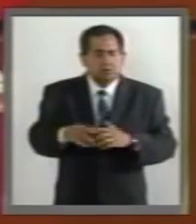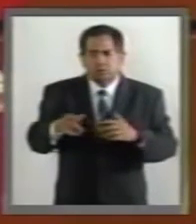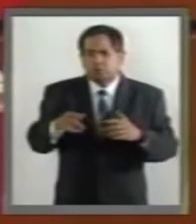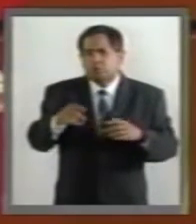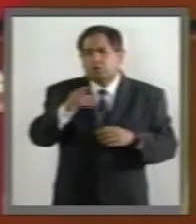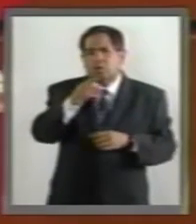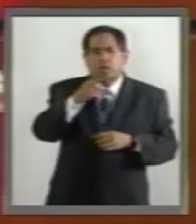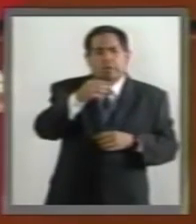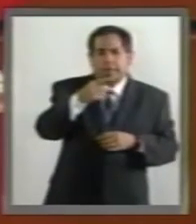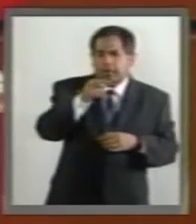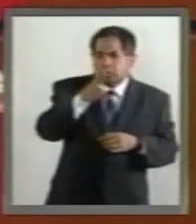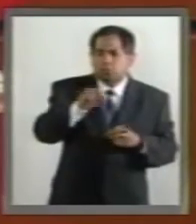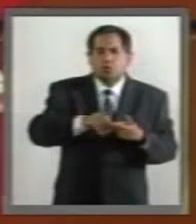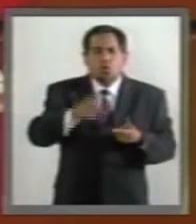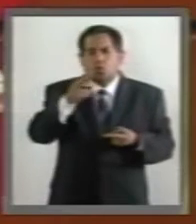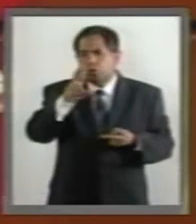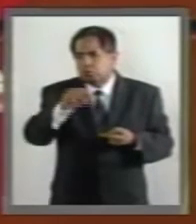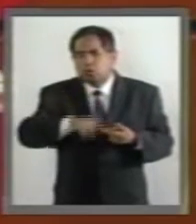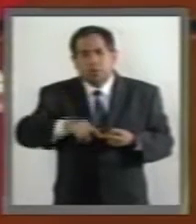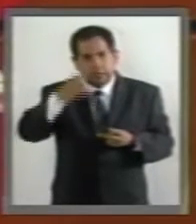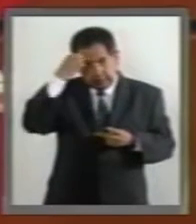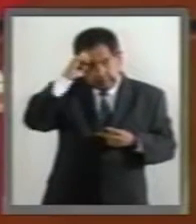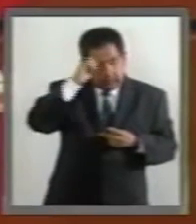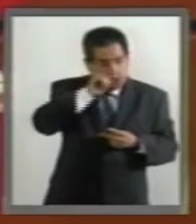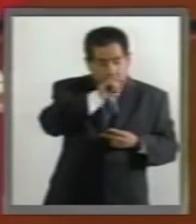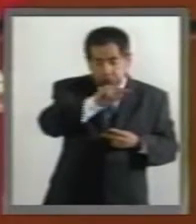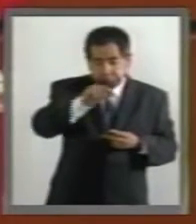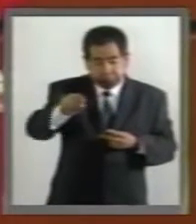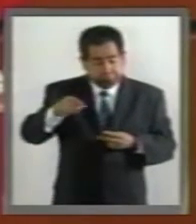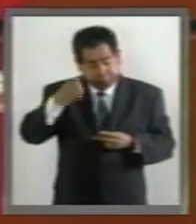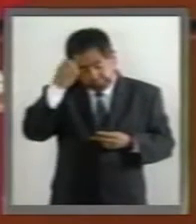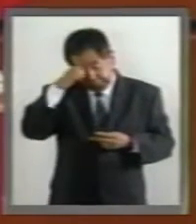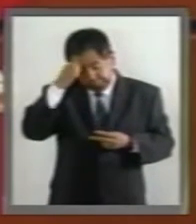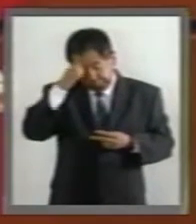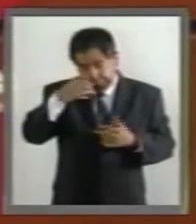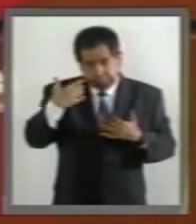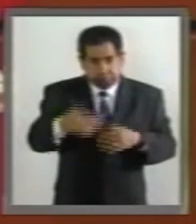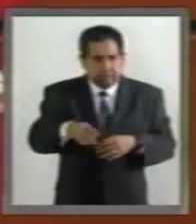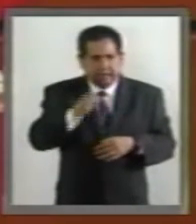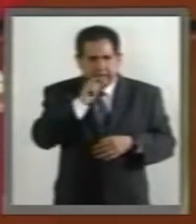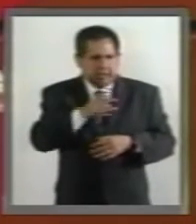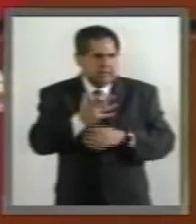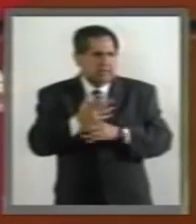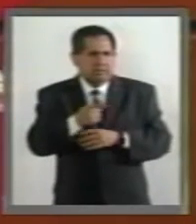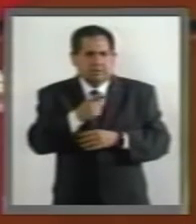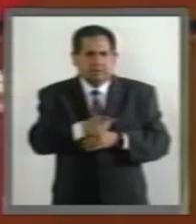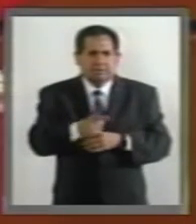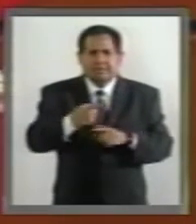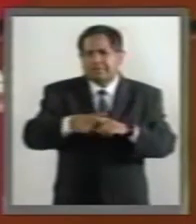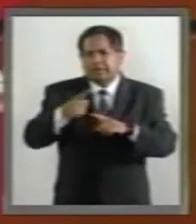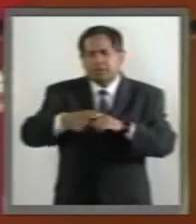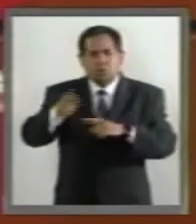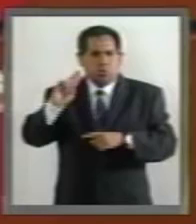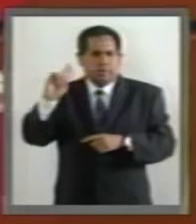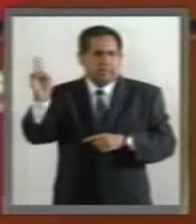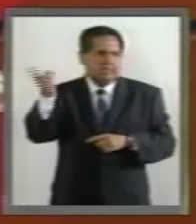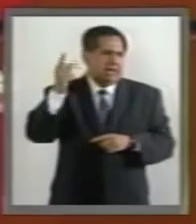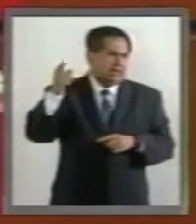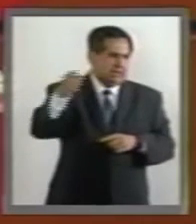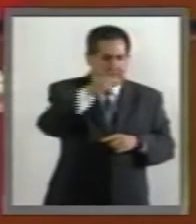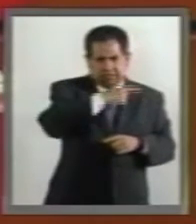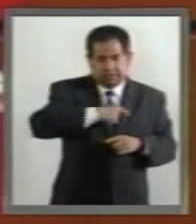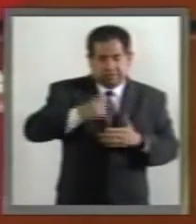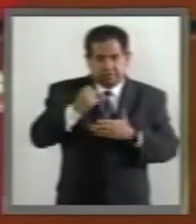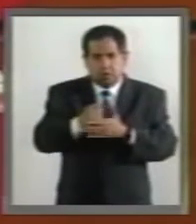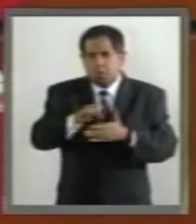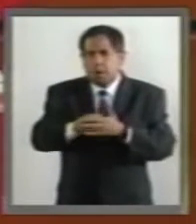maestros, doctores, expertas, también de la pluma de y sellos de diversas universidades, que en este caso como